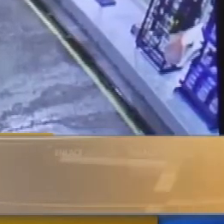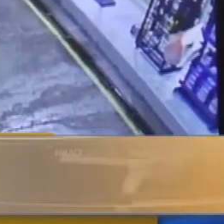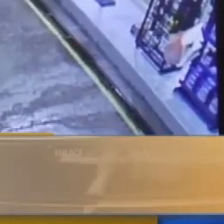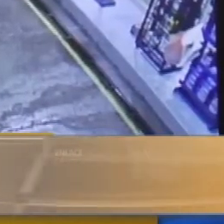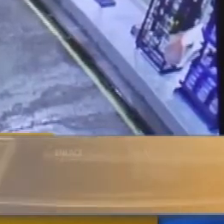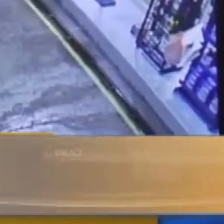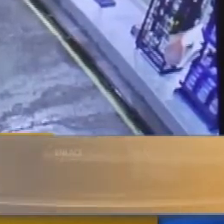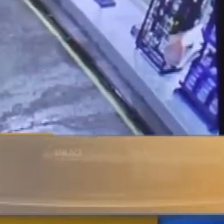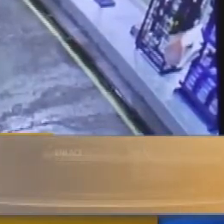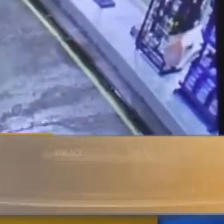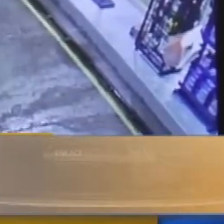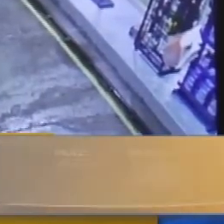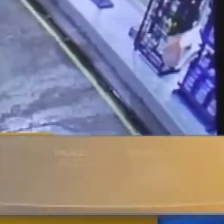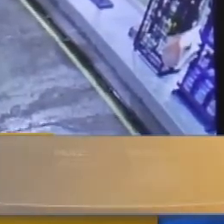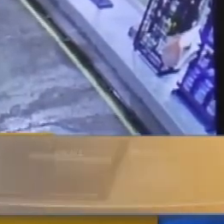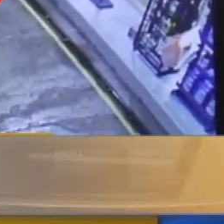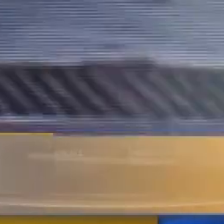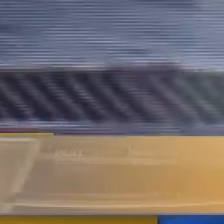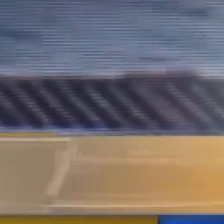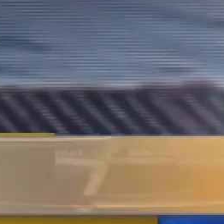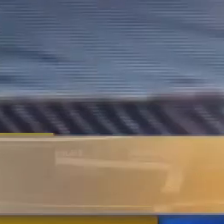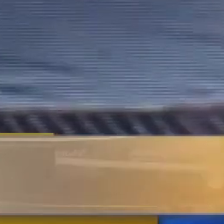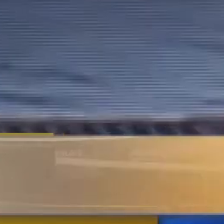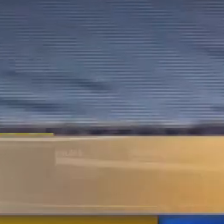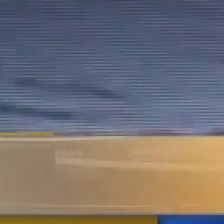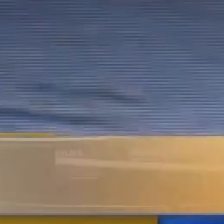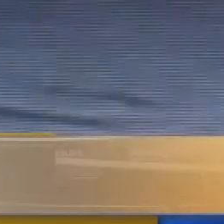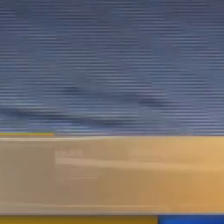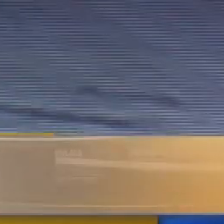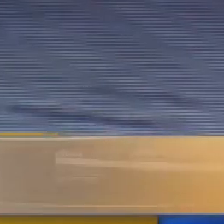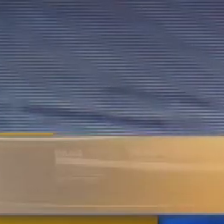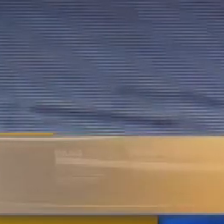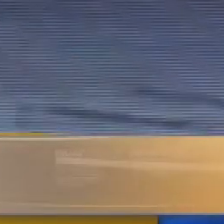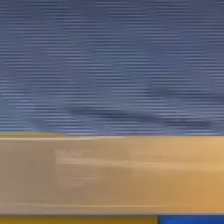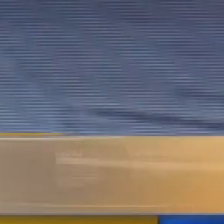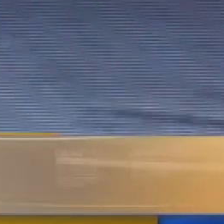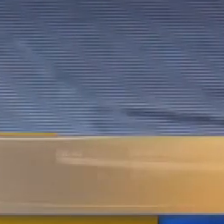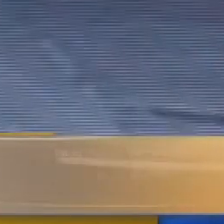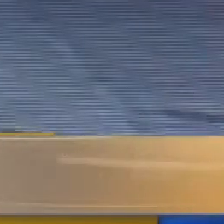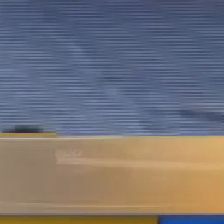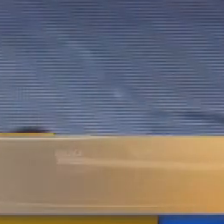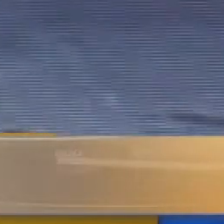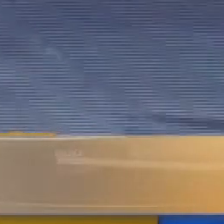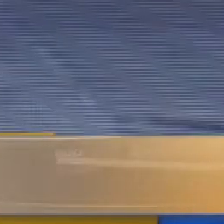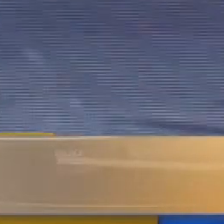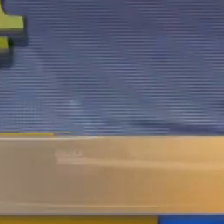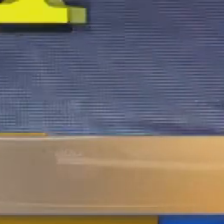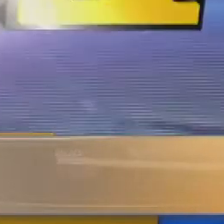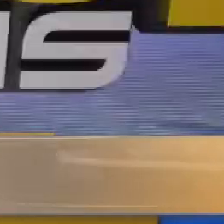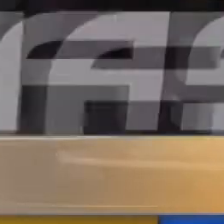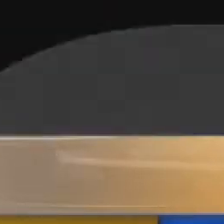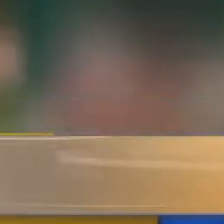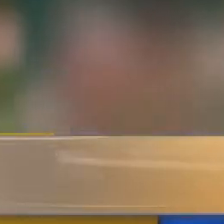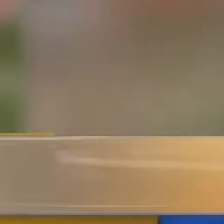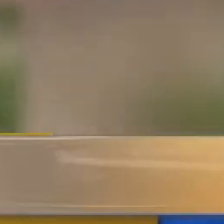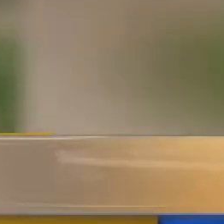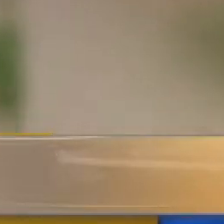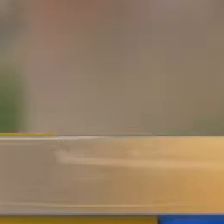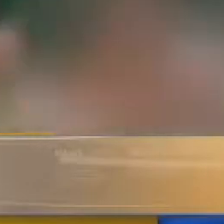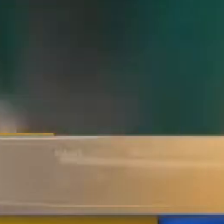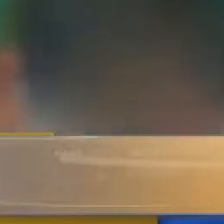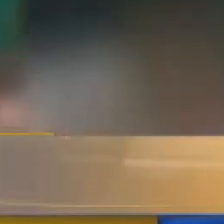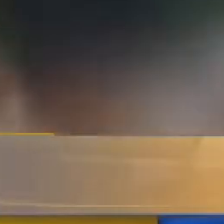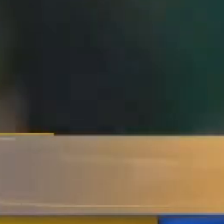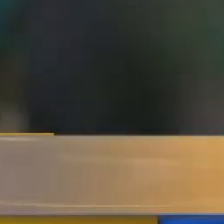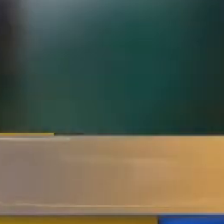Los Amarillos, un ladrón se llevó el producido de una de las empleadas y la hirió en la cabeza. El hecho quedó registrado en cámara de seguridad. Autoridades